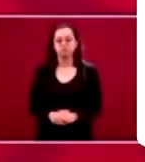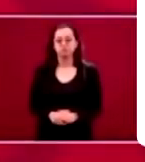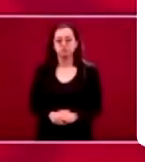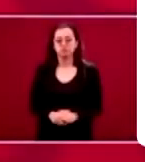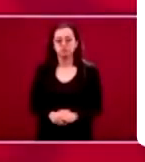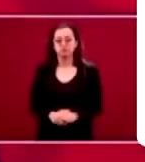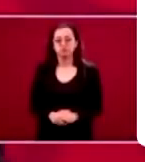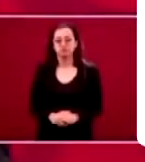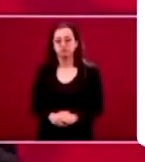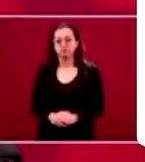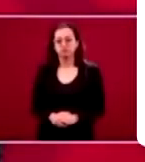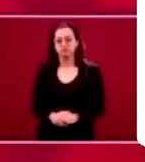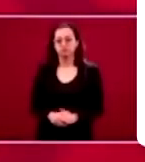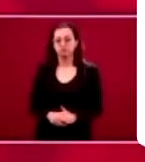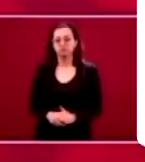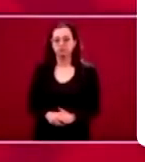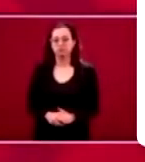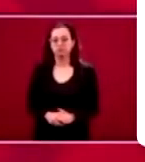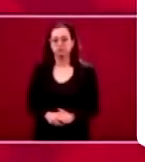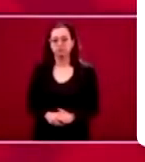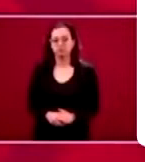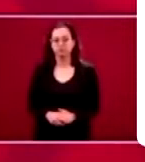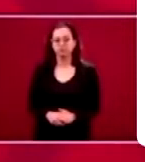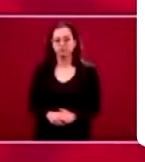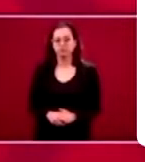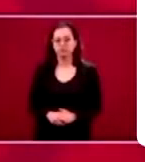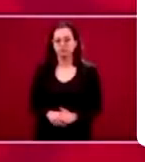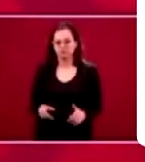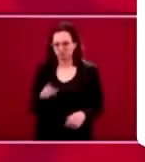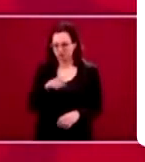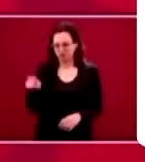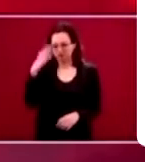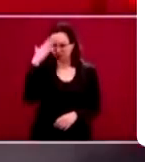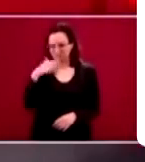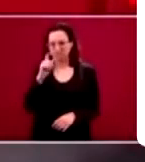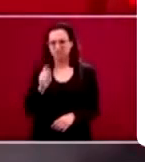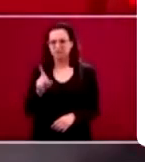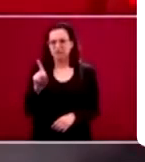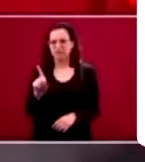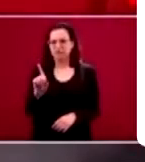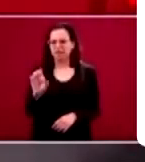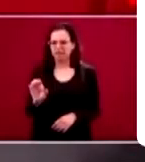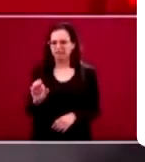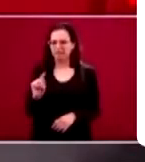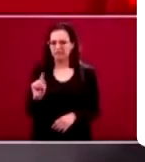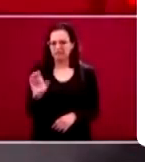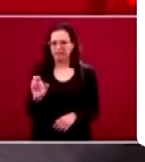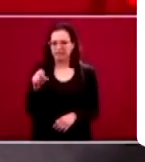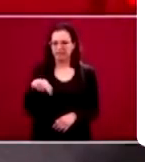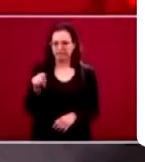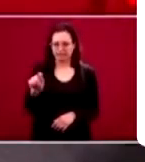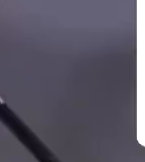esperanza. Y solo habría que recordar que con su clientela fiel, López Obrador no pudo ganar en 2006 y 2012, sí, sí. Y hoy abre una